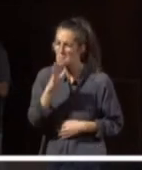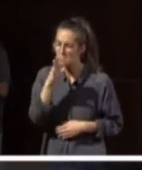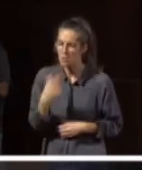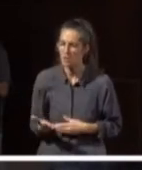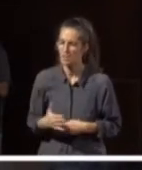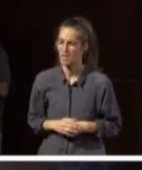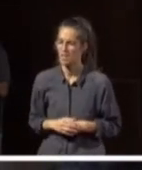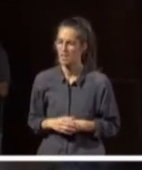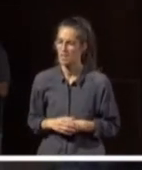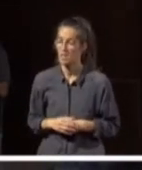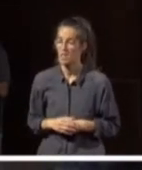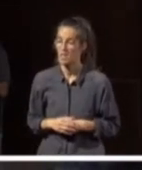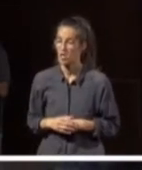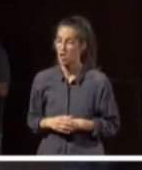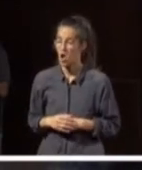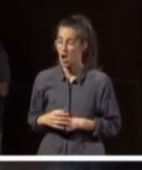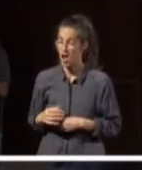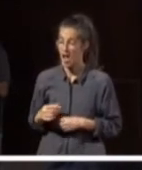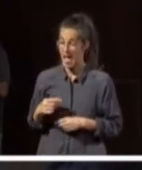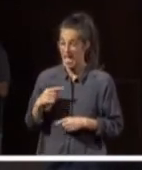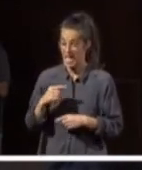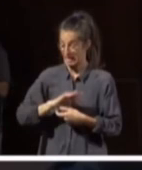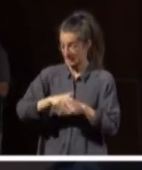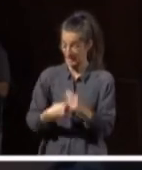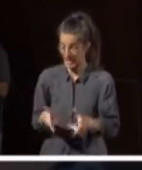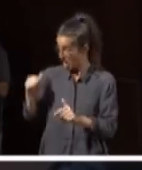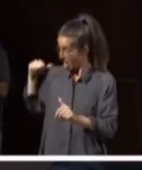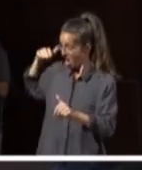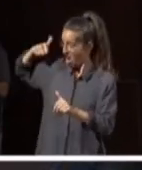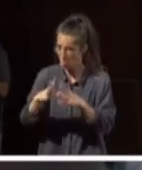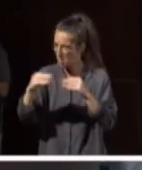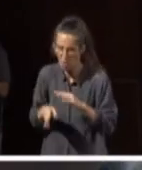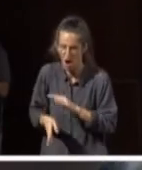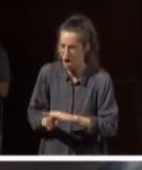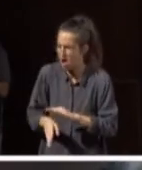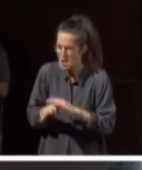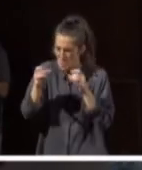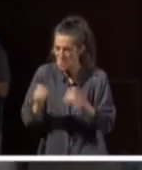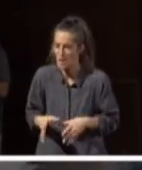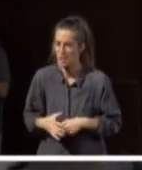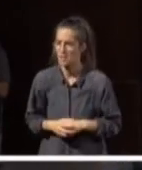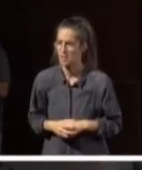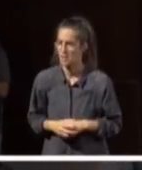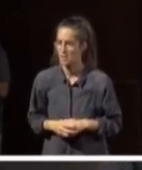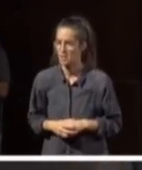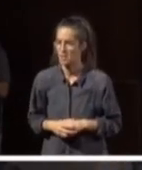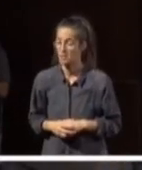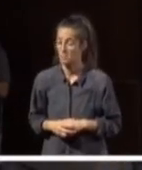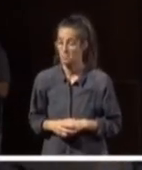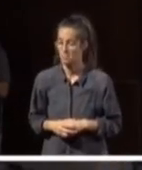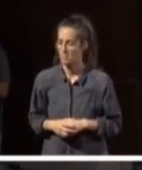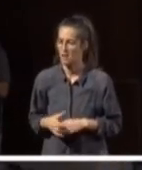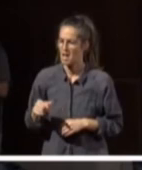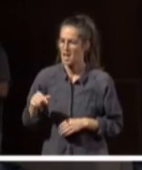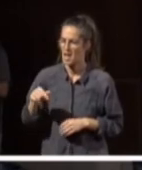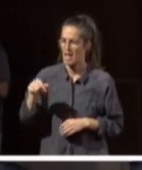durante todos los años de la democracia esto es así afirmó aquí que esto no es una